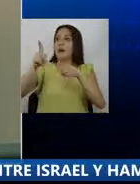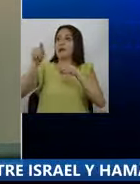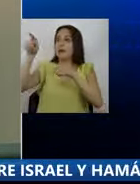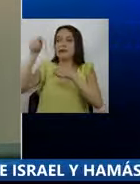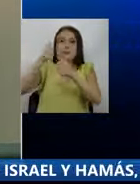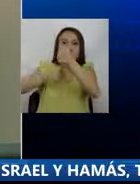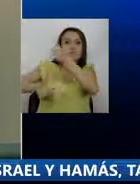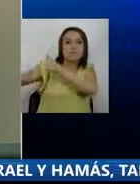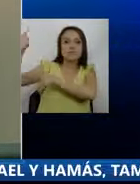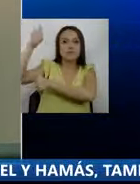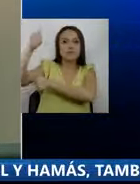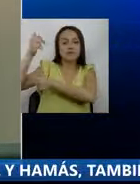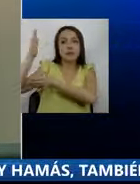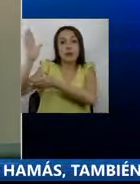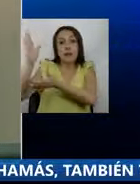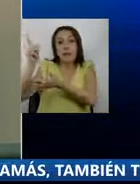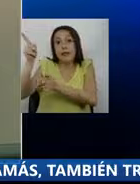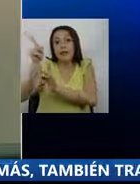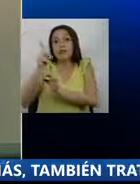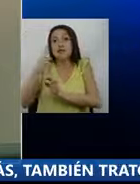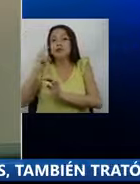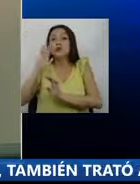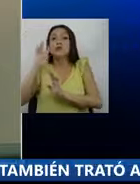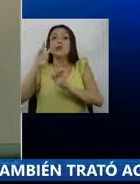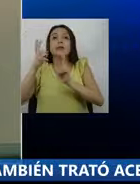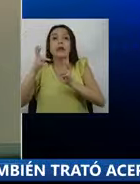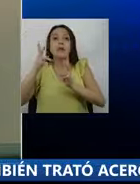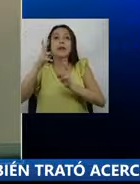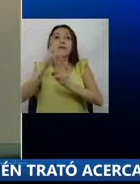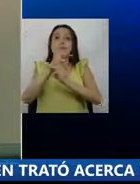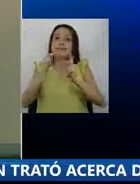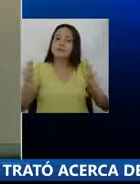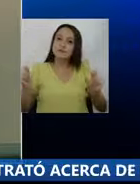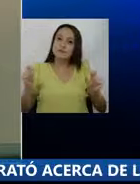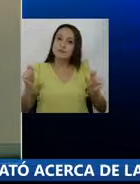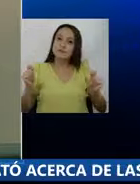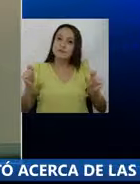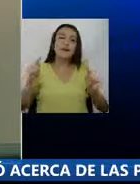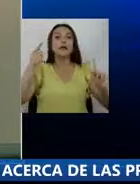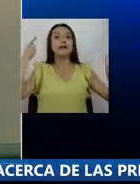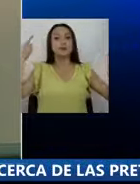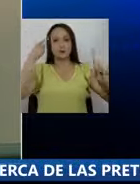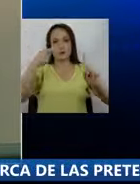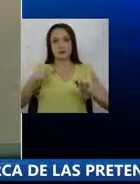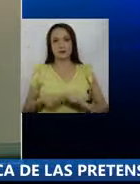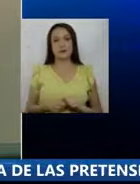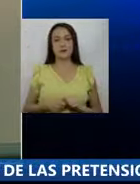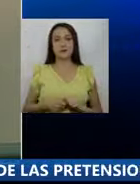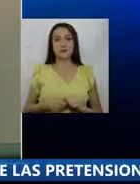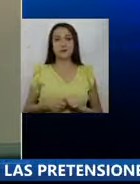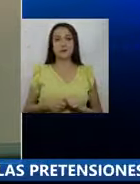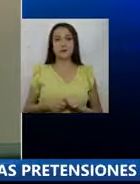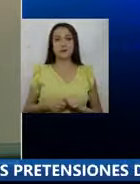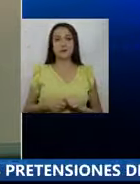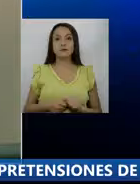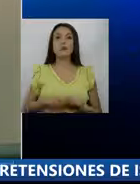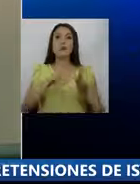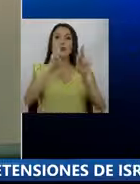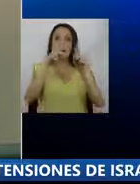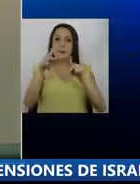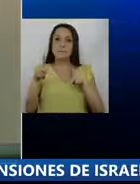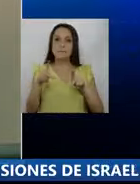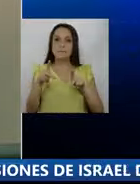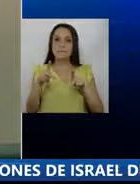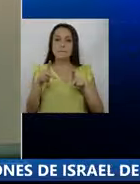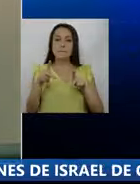instancias, pues ese es un asunto también del resorte exclusivo de las personas físicas